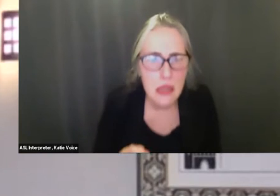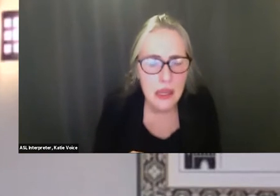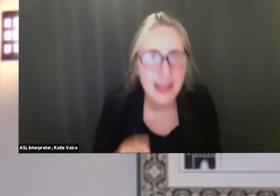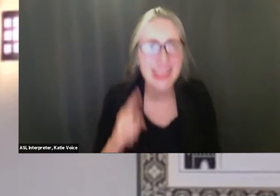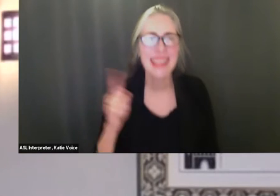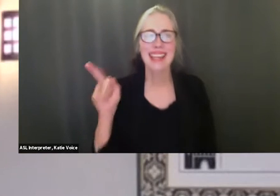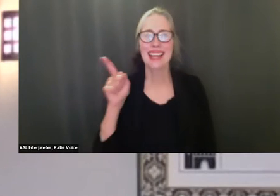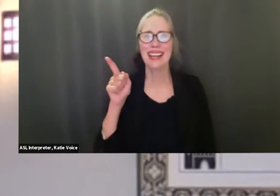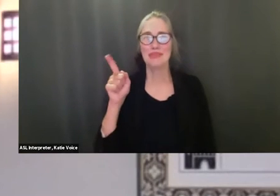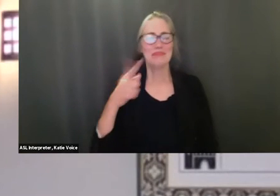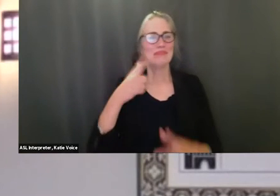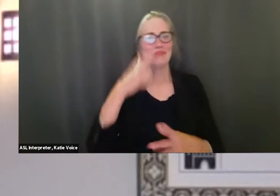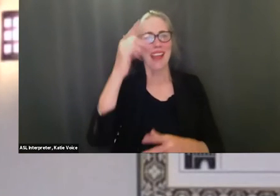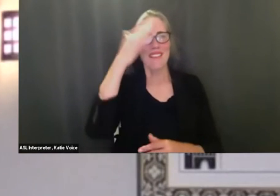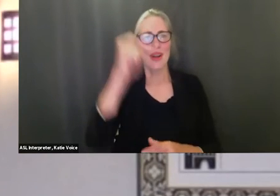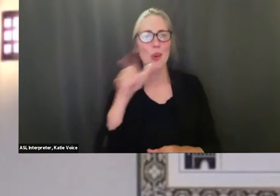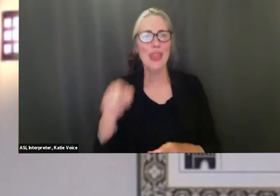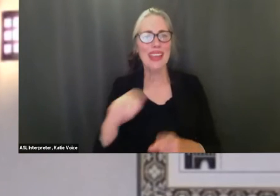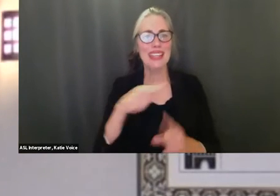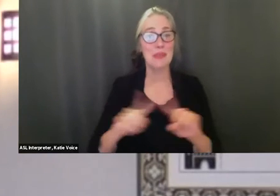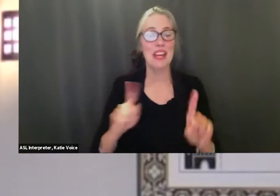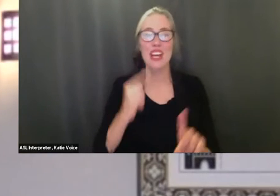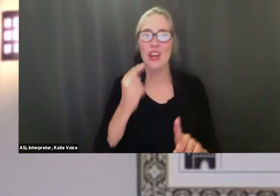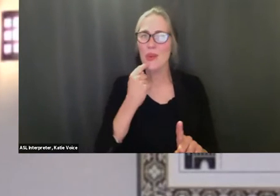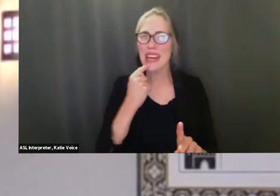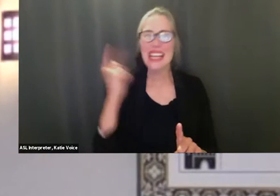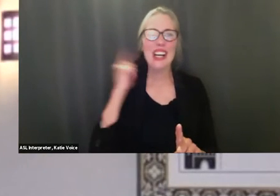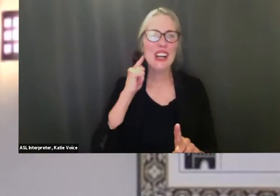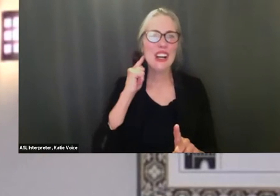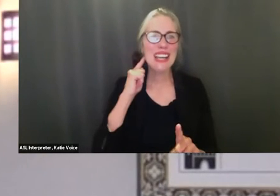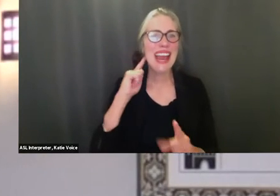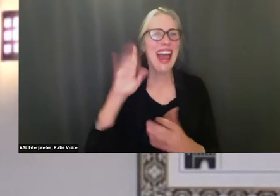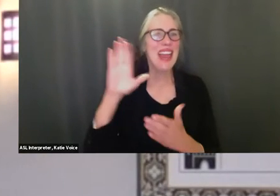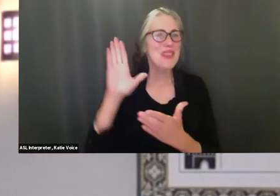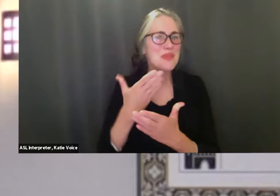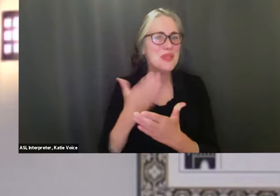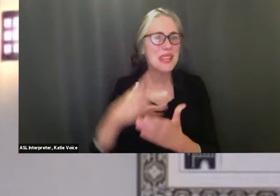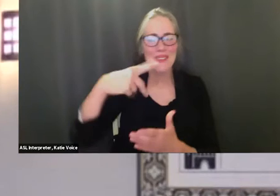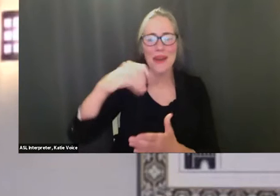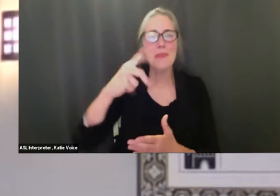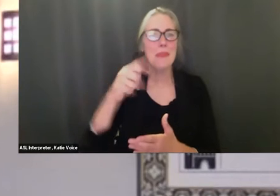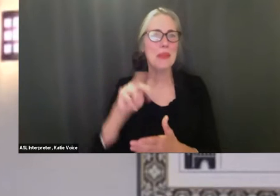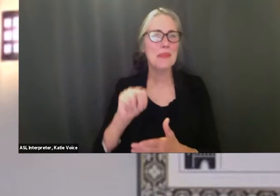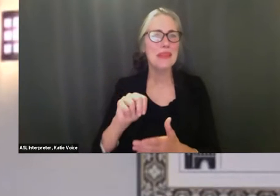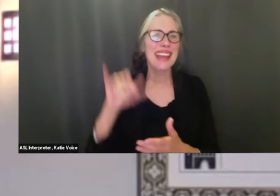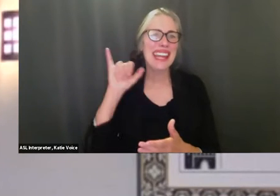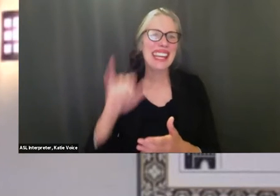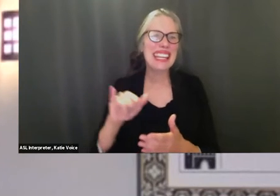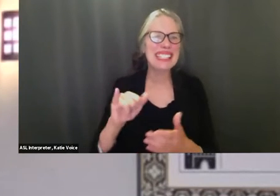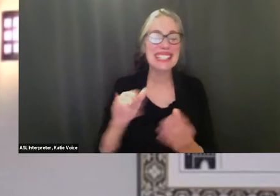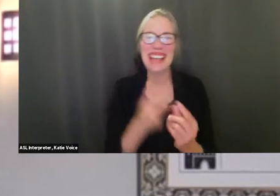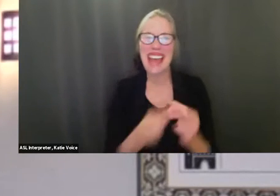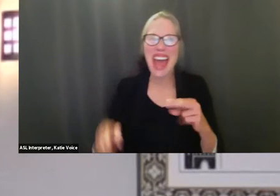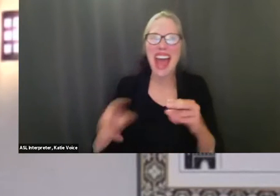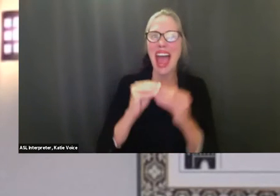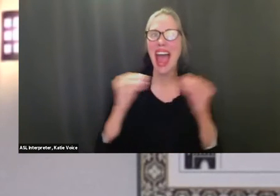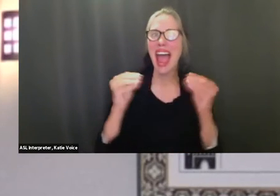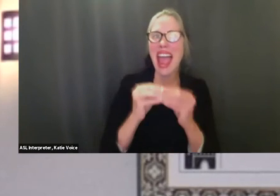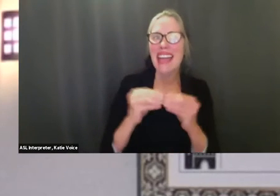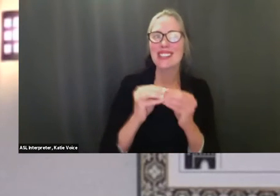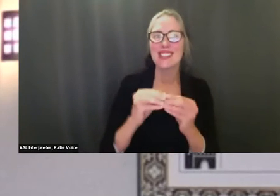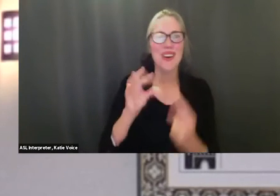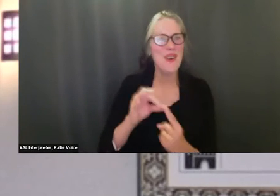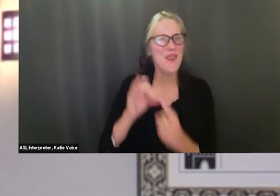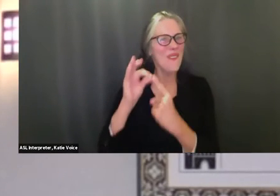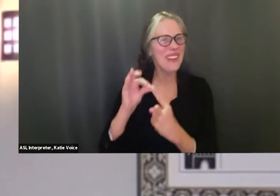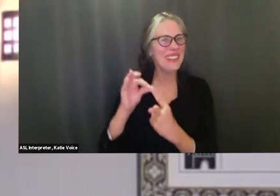fue extraordinario. Esto es lo que escuchamos en Pippin. Estábamos allá afuera y